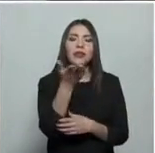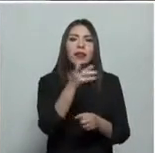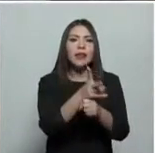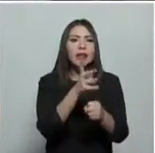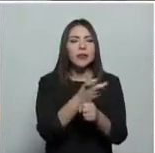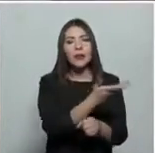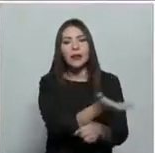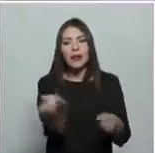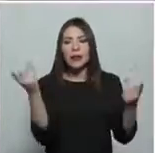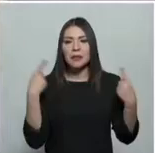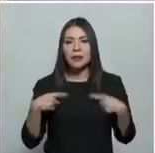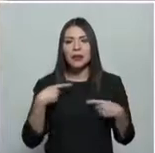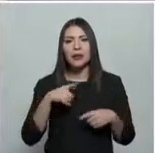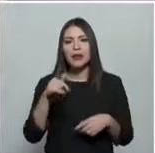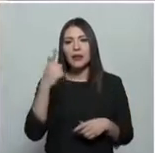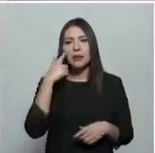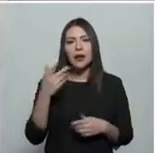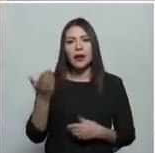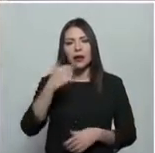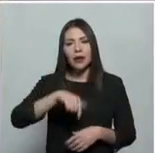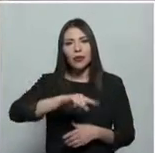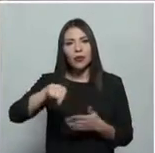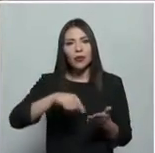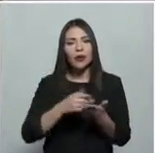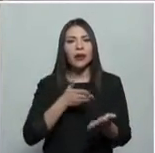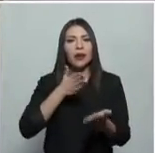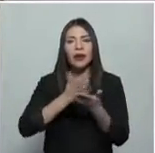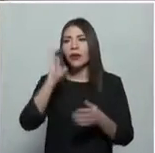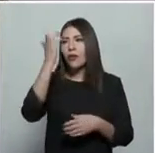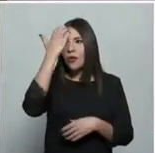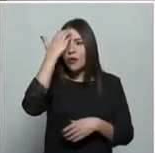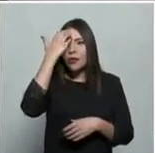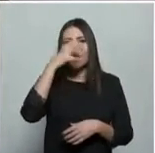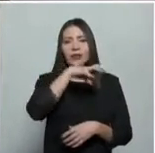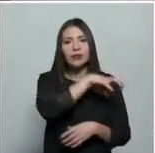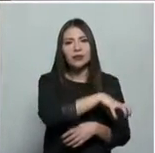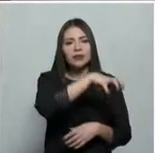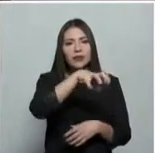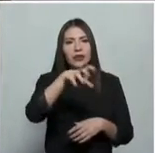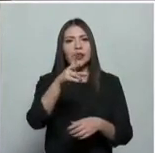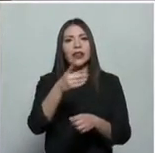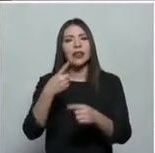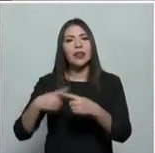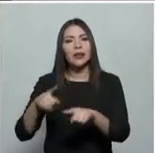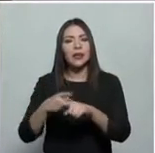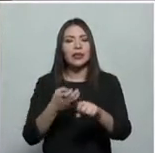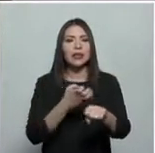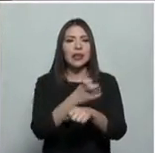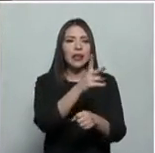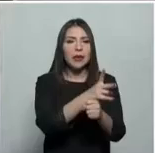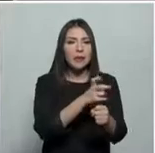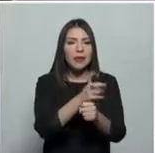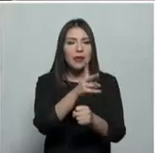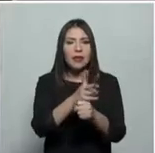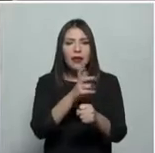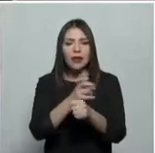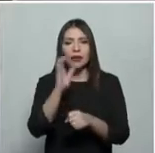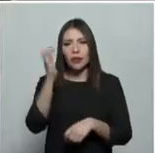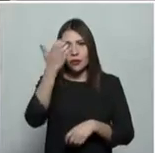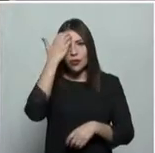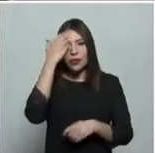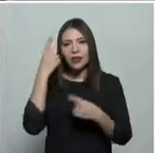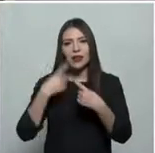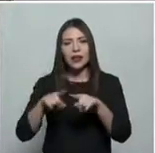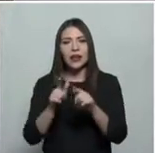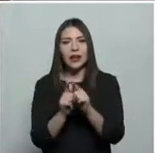días de grandes actividades, que vengan a conocer a cada uno de los stands, a los estados invitados que tenemos, por supuesto, para conocer cada uno de los